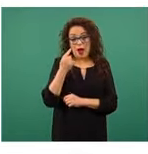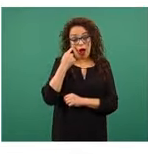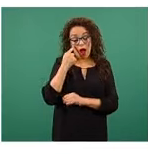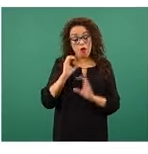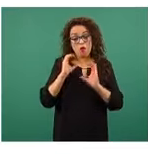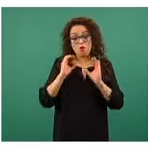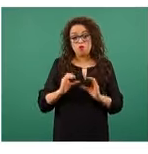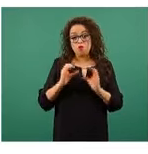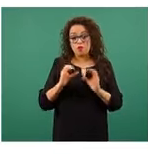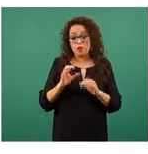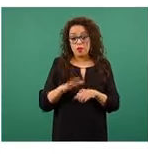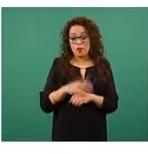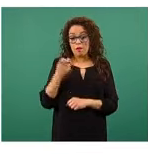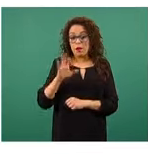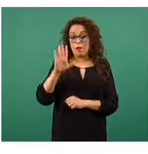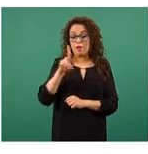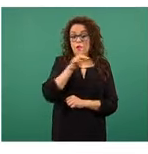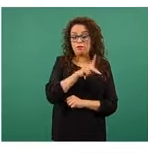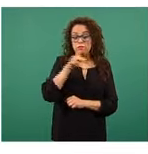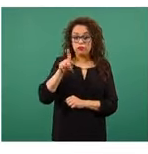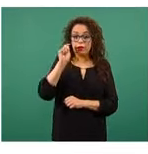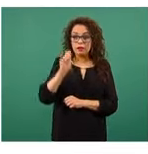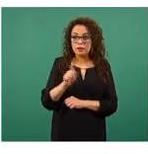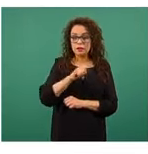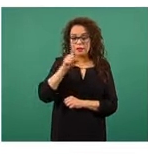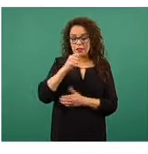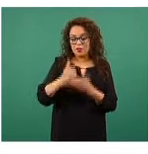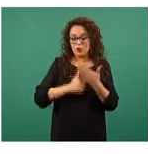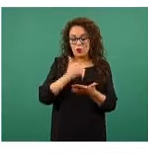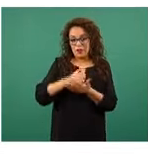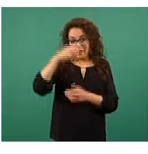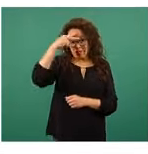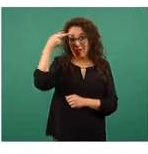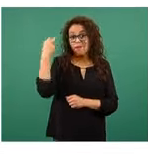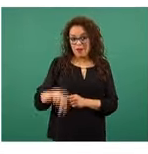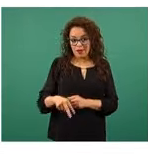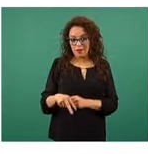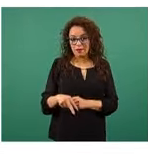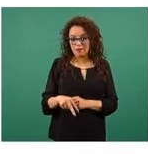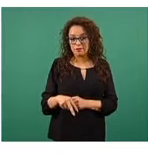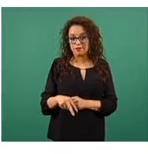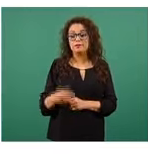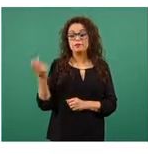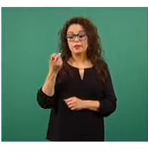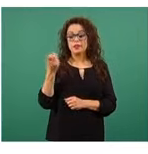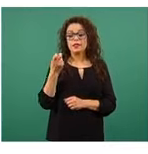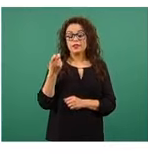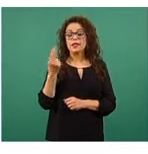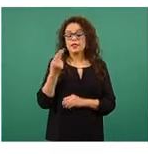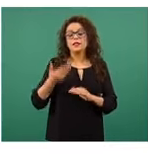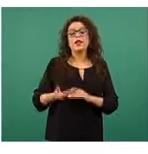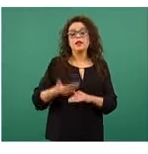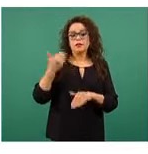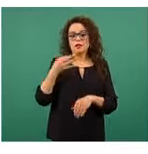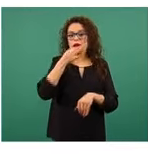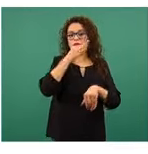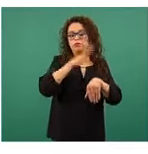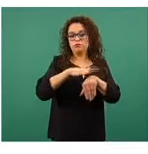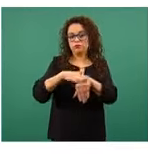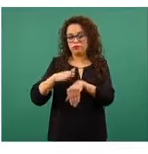una situación bastante similar a la que vimos en Ciudad de México, en donde una señal oportuna nos debe de llamar